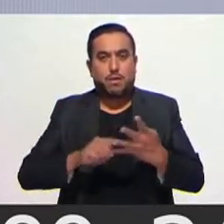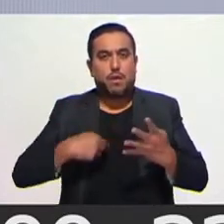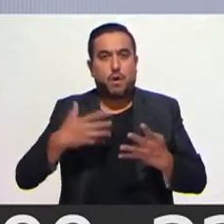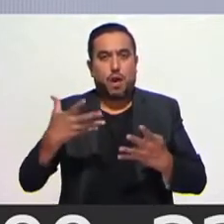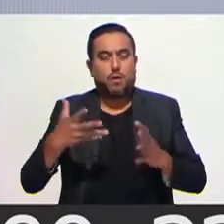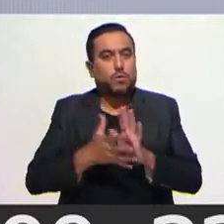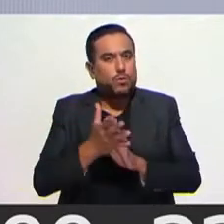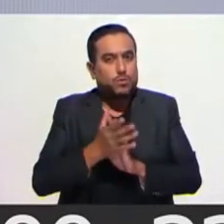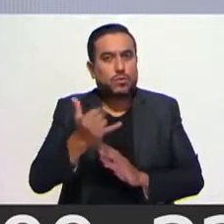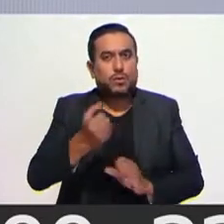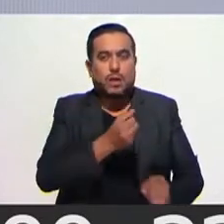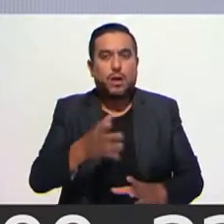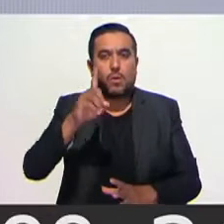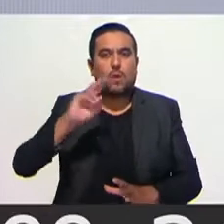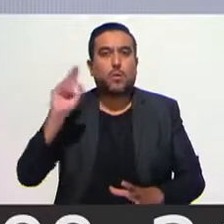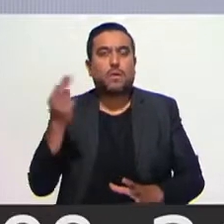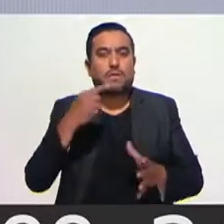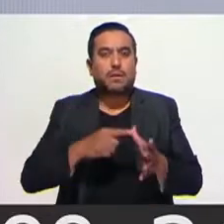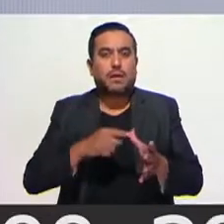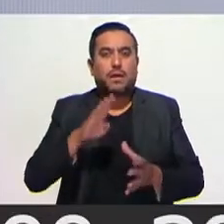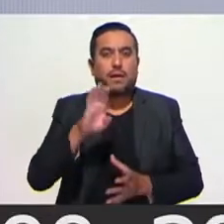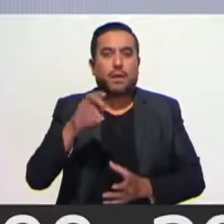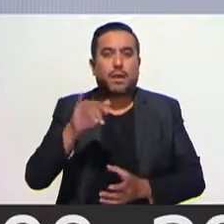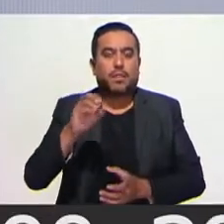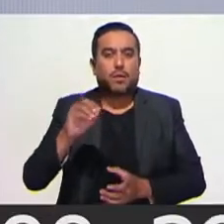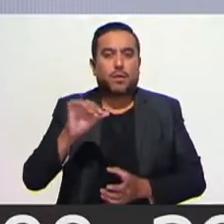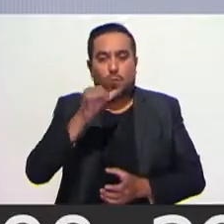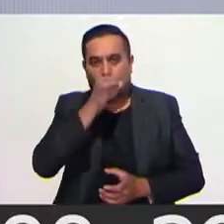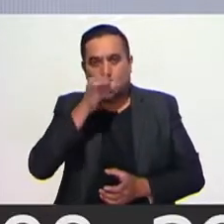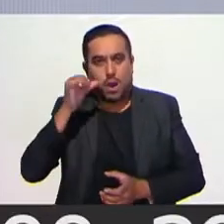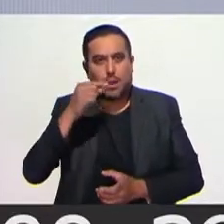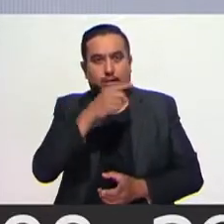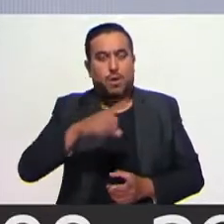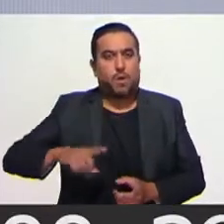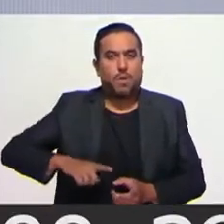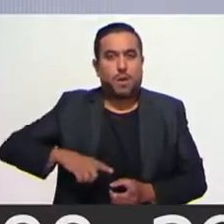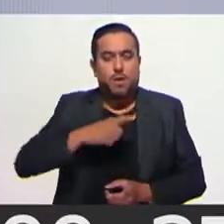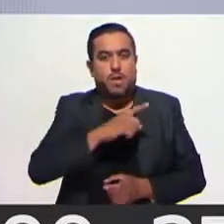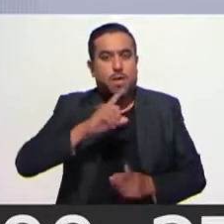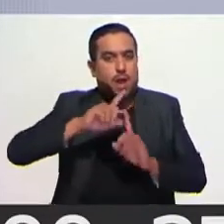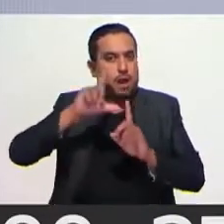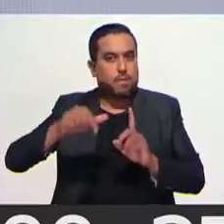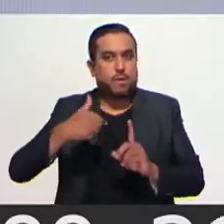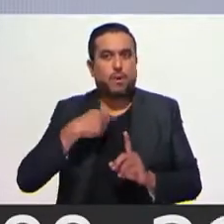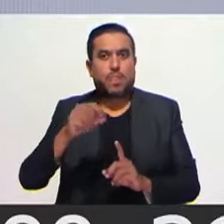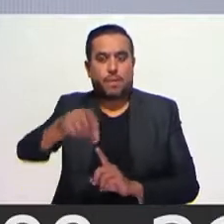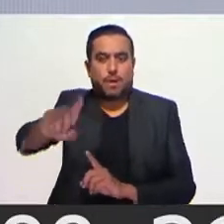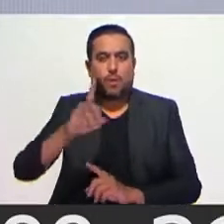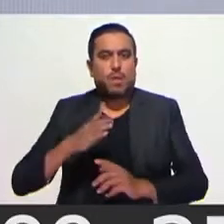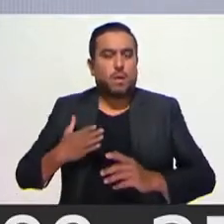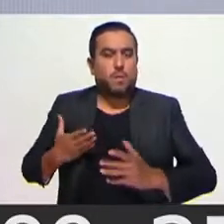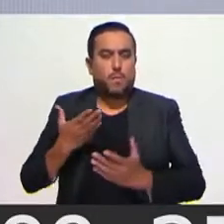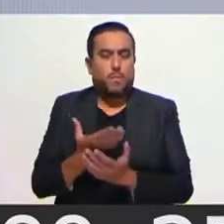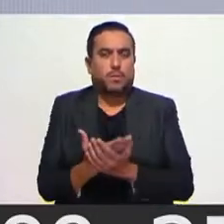reto, traer una universidad Benito Juárez García del Gobierno de la República. Hoy propongo también que